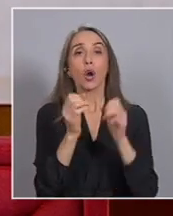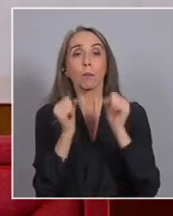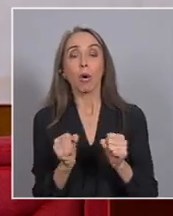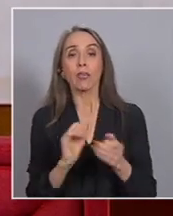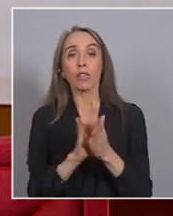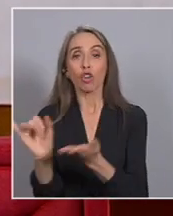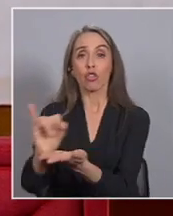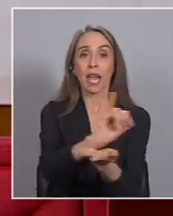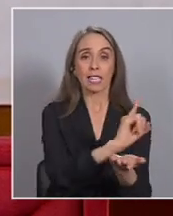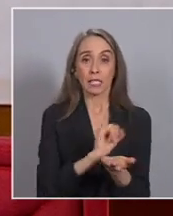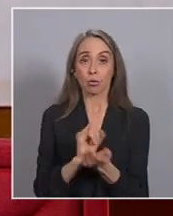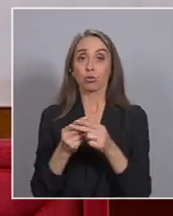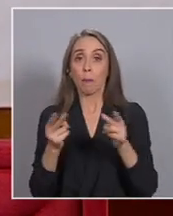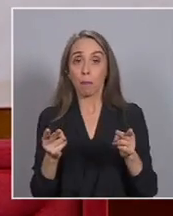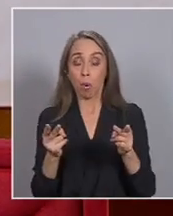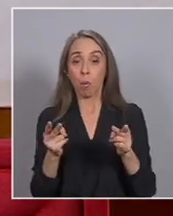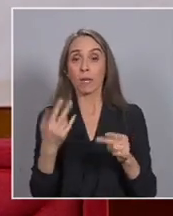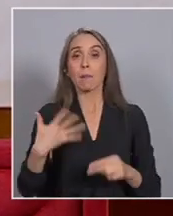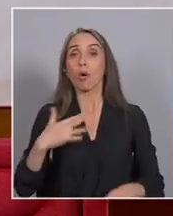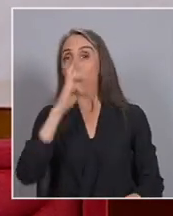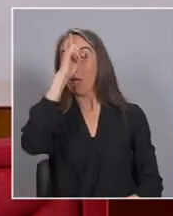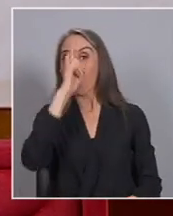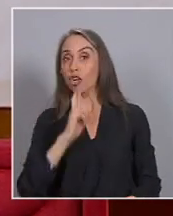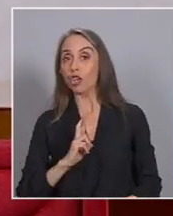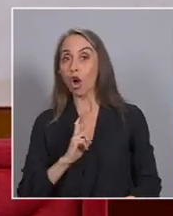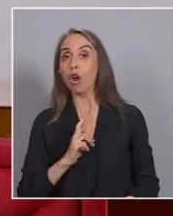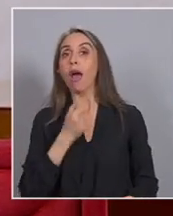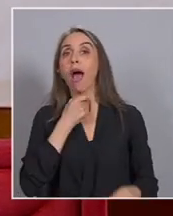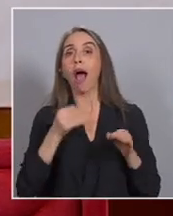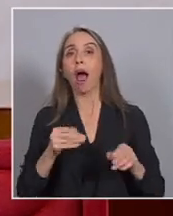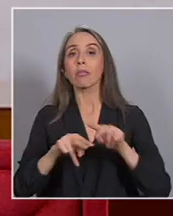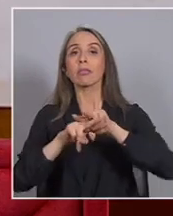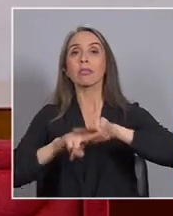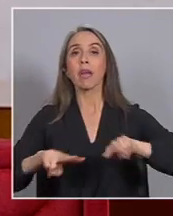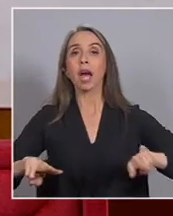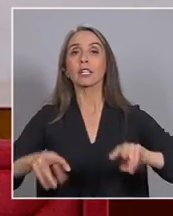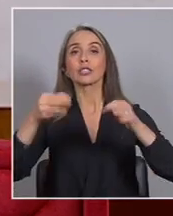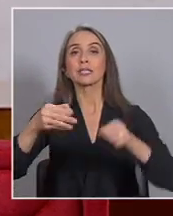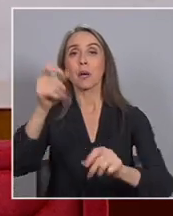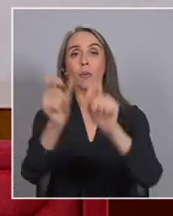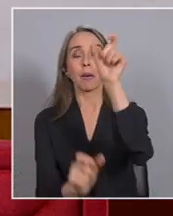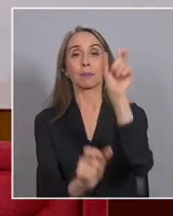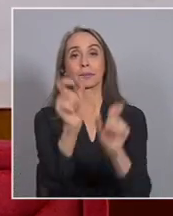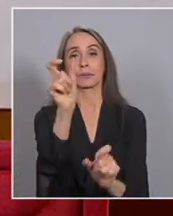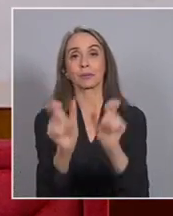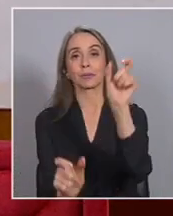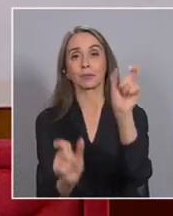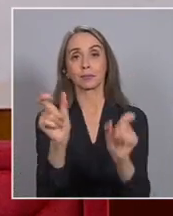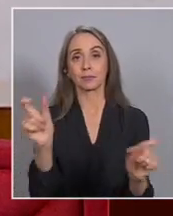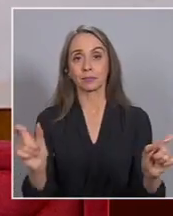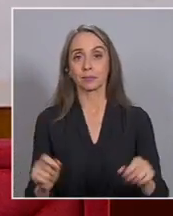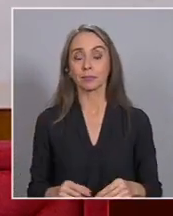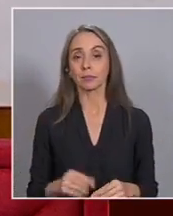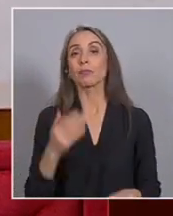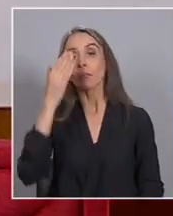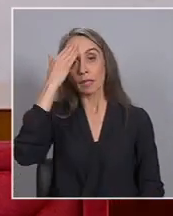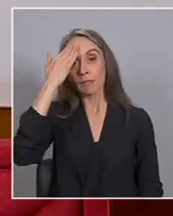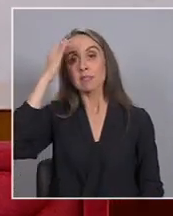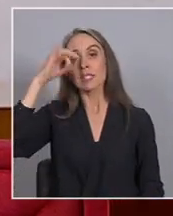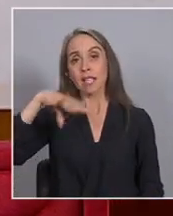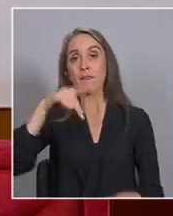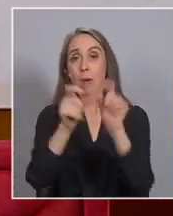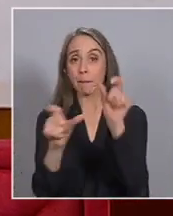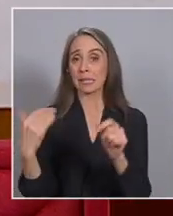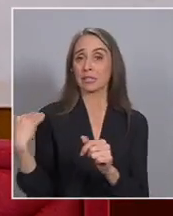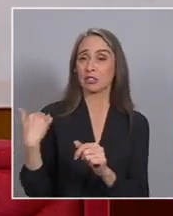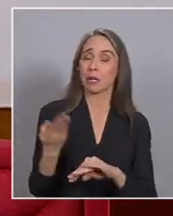de todas las instituciones públicas que juegan un rol en garantizar la tranquilidad y la seguridad de las personas. Sabemos, y la